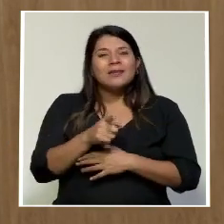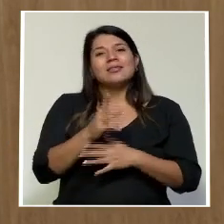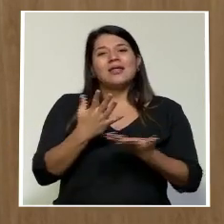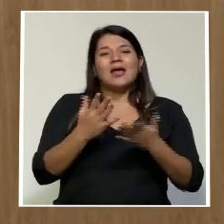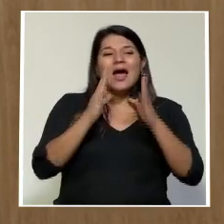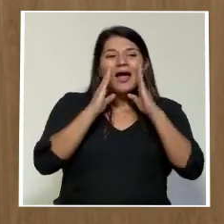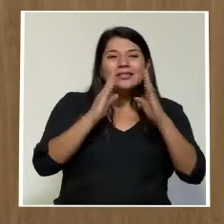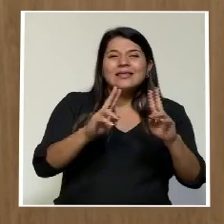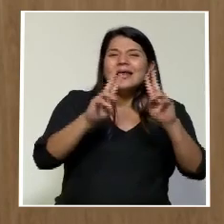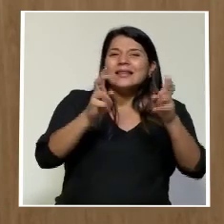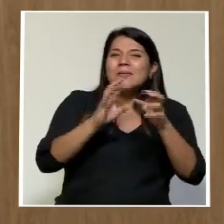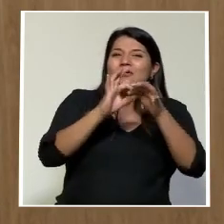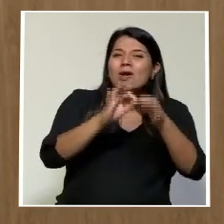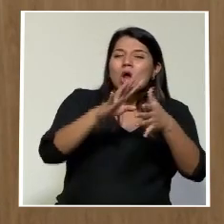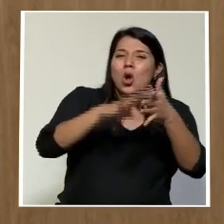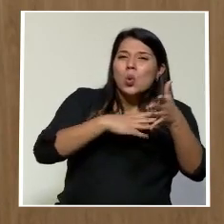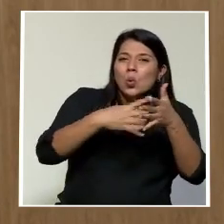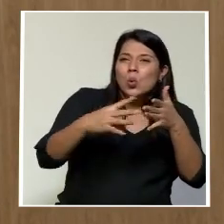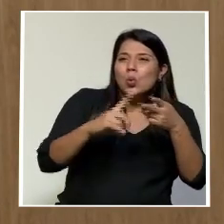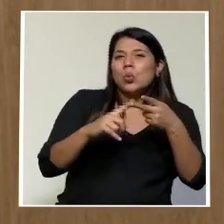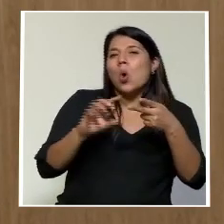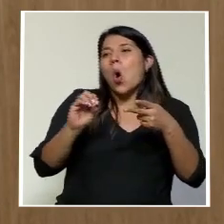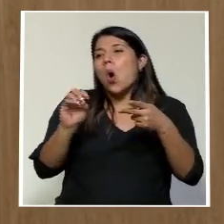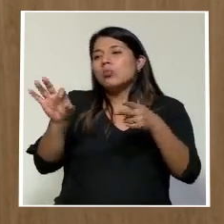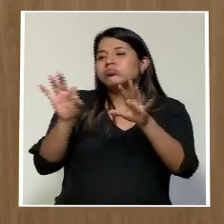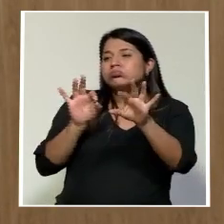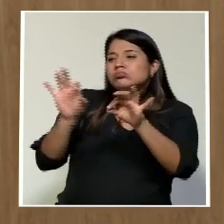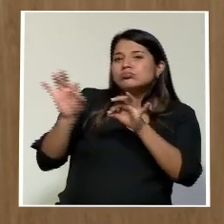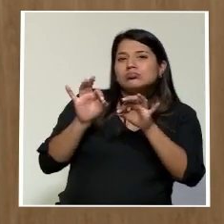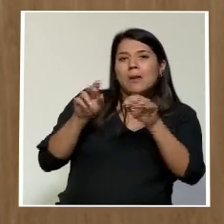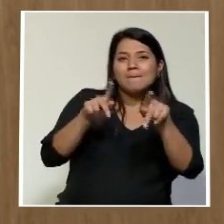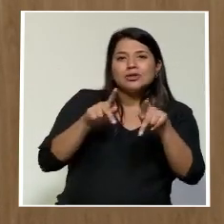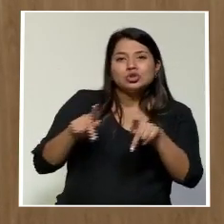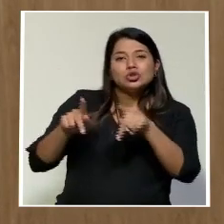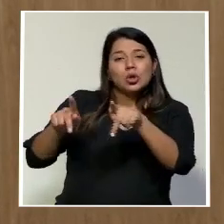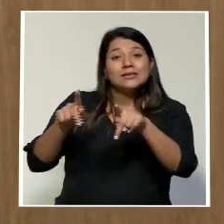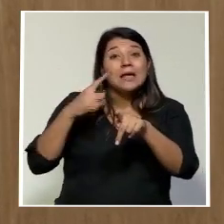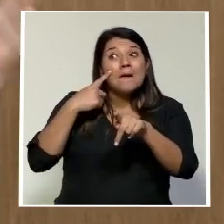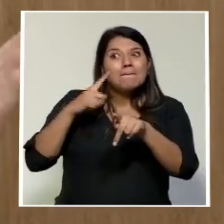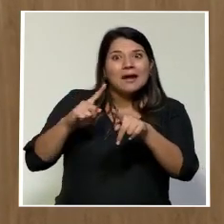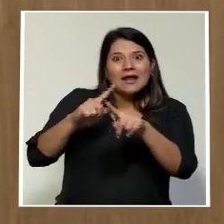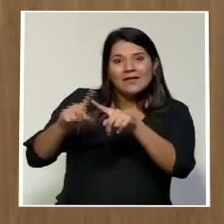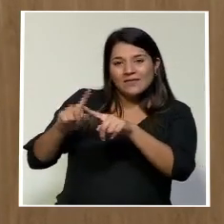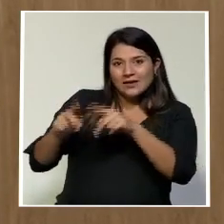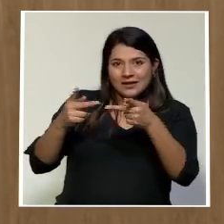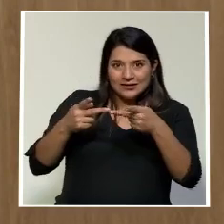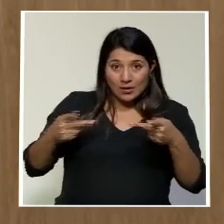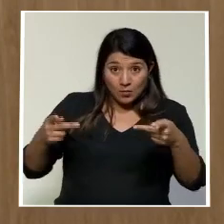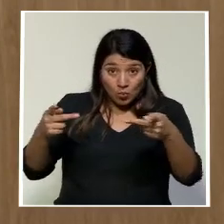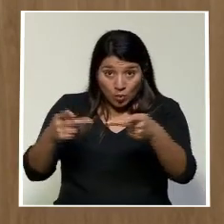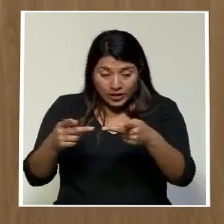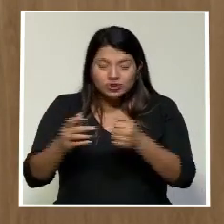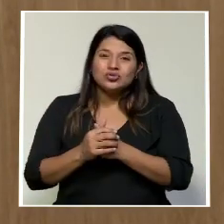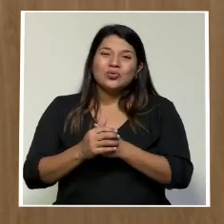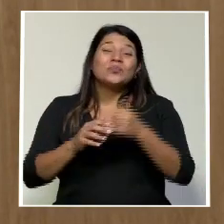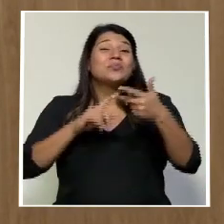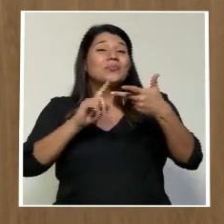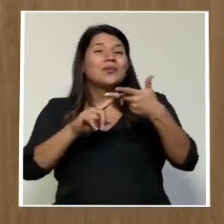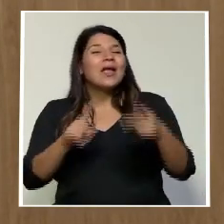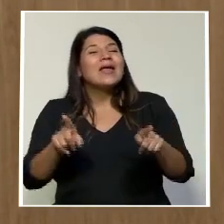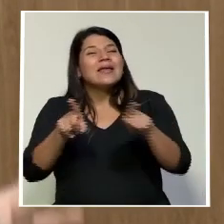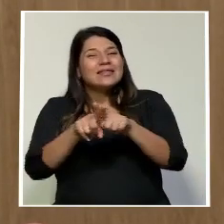tema de posibles puestos y la disputa que se ha dado entre los dos PAC, podríamos decirlo así, que